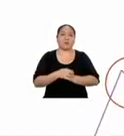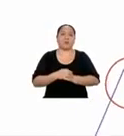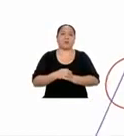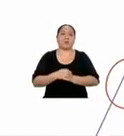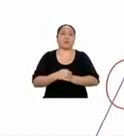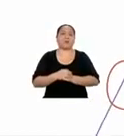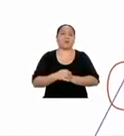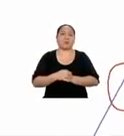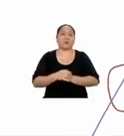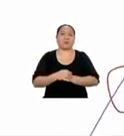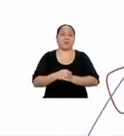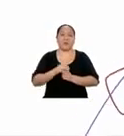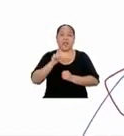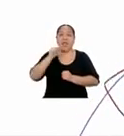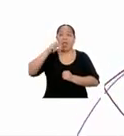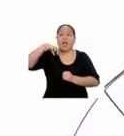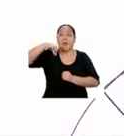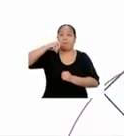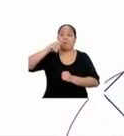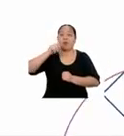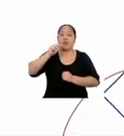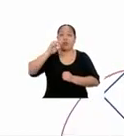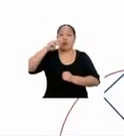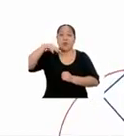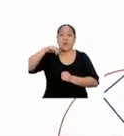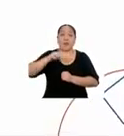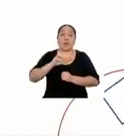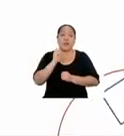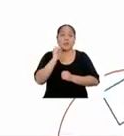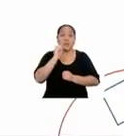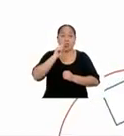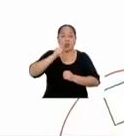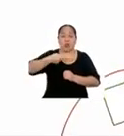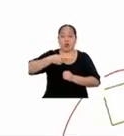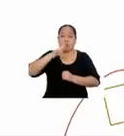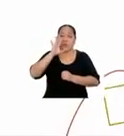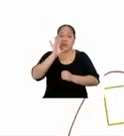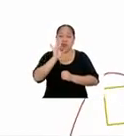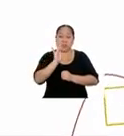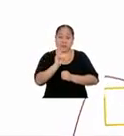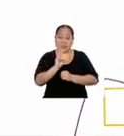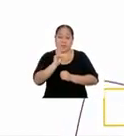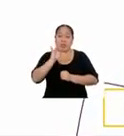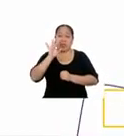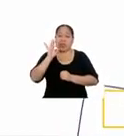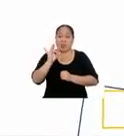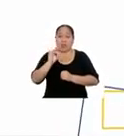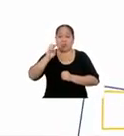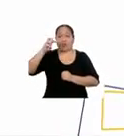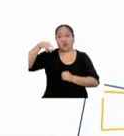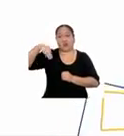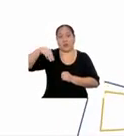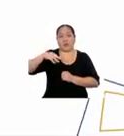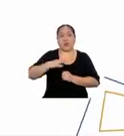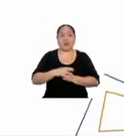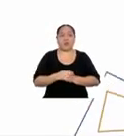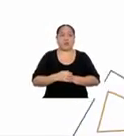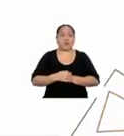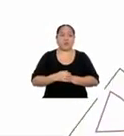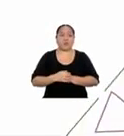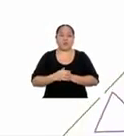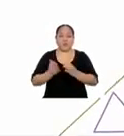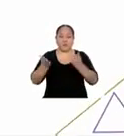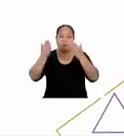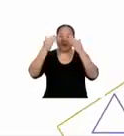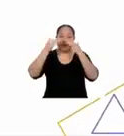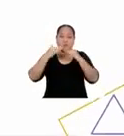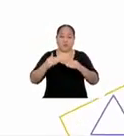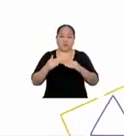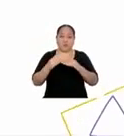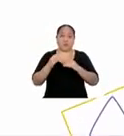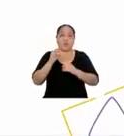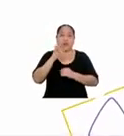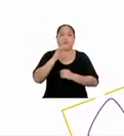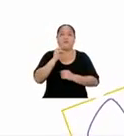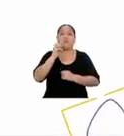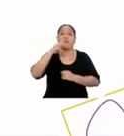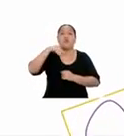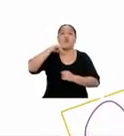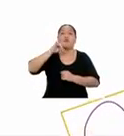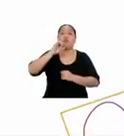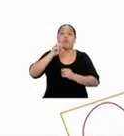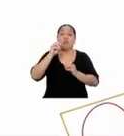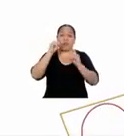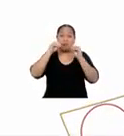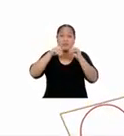parte, la apotema es igual a 0,78 metros. Luego, debemos reemplazar en